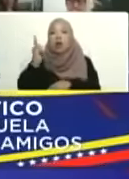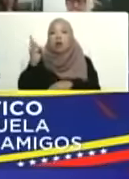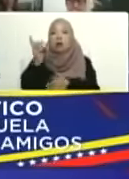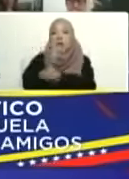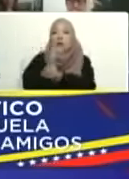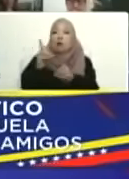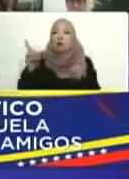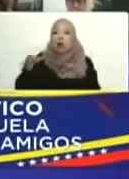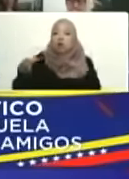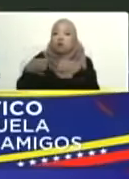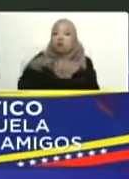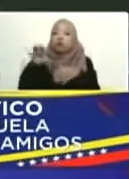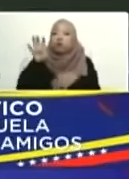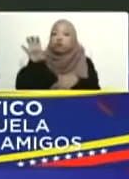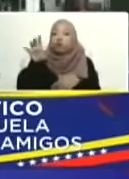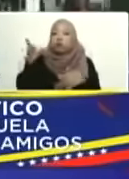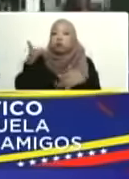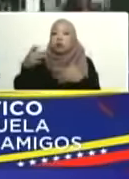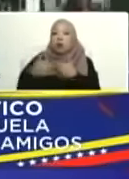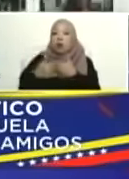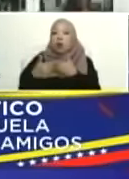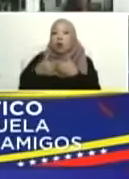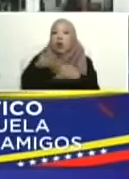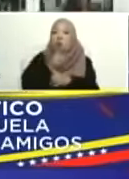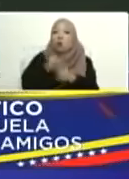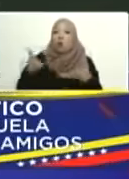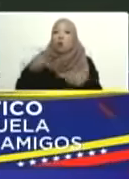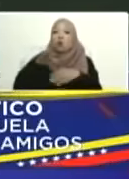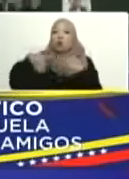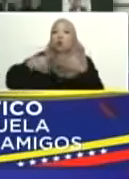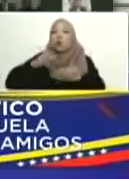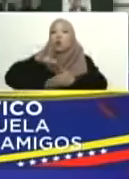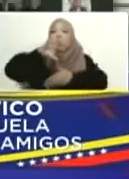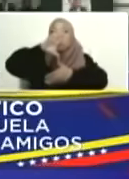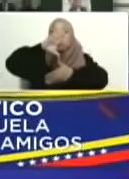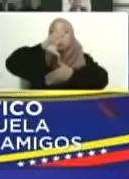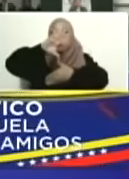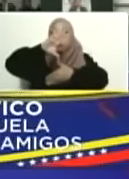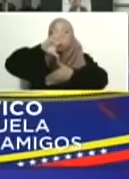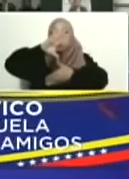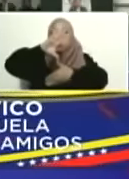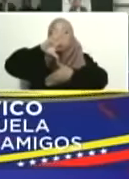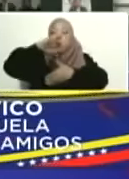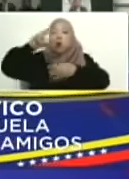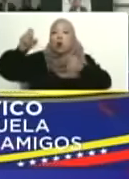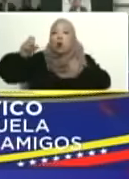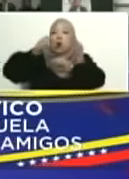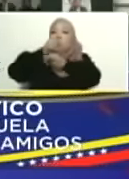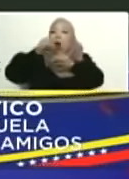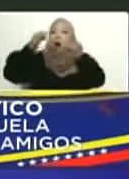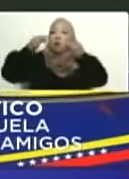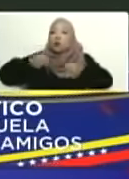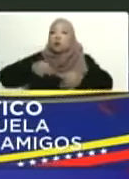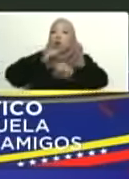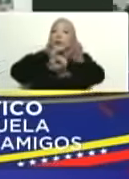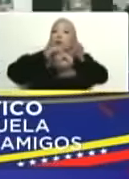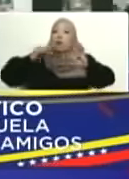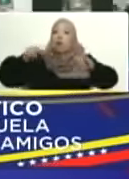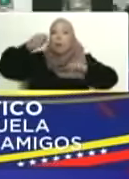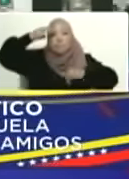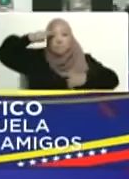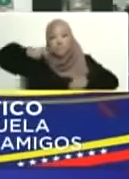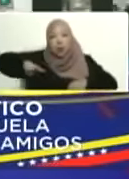impacto inmenso que tiene para la liberación de todo el continente, para la consolidación de la independencia de